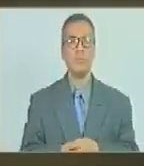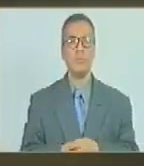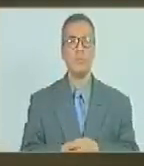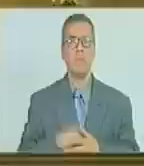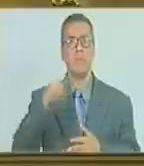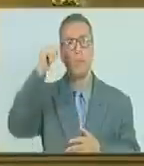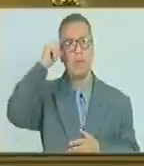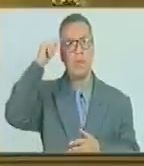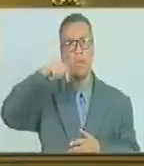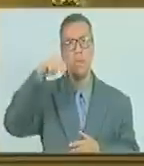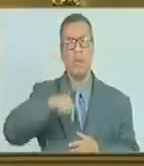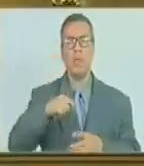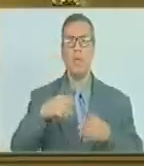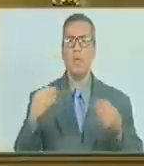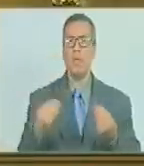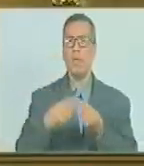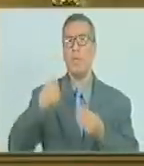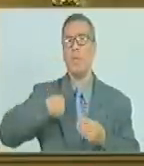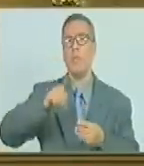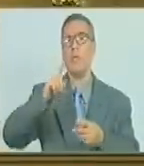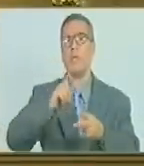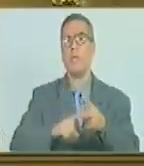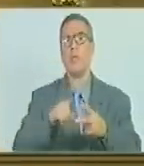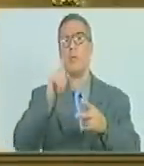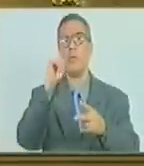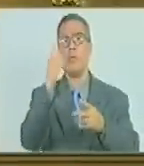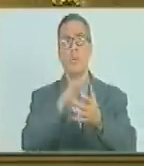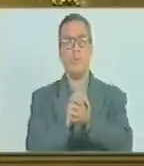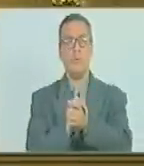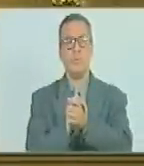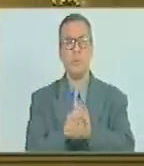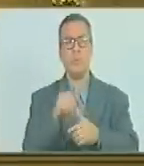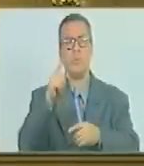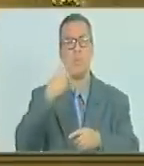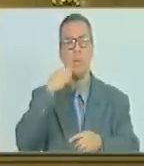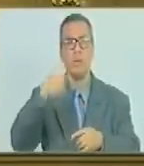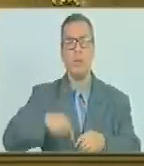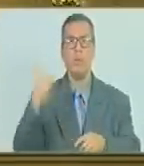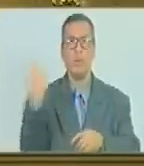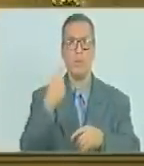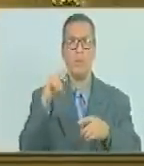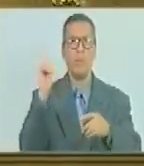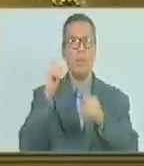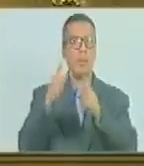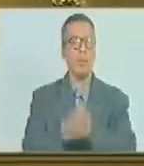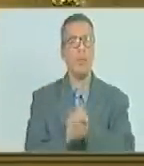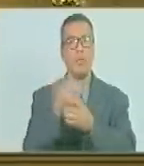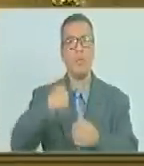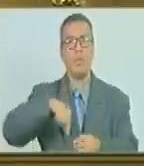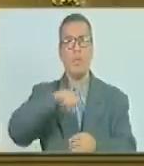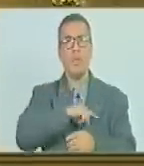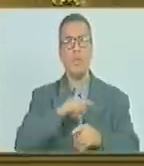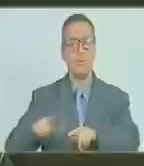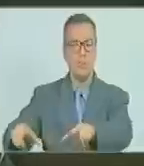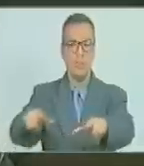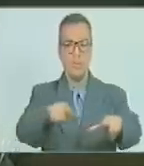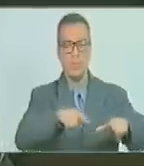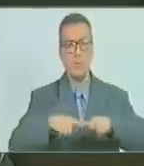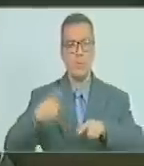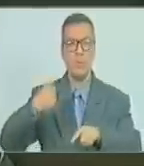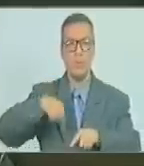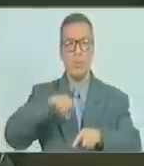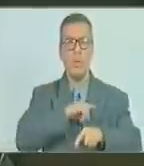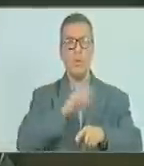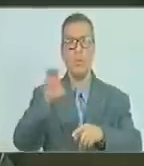Hoy contamos en Venezuela con la presencia de un amigo de Venezuela, un amigo de nuestro suelo, un amigo de